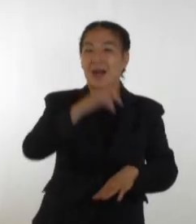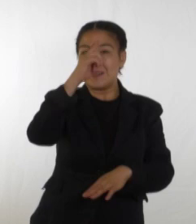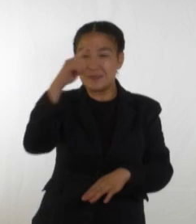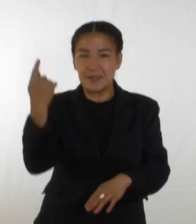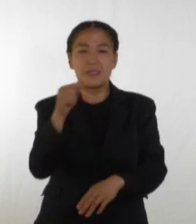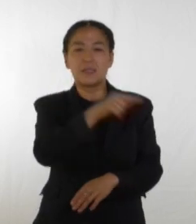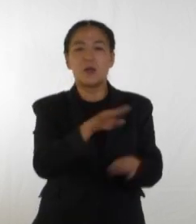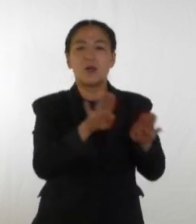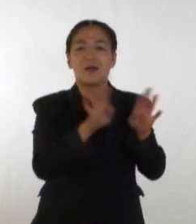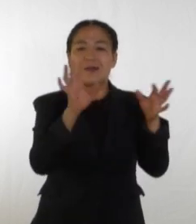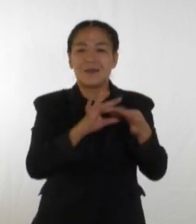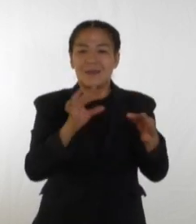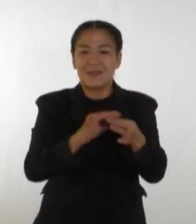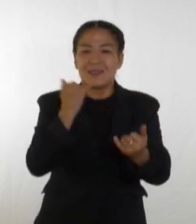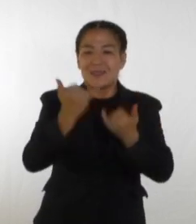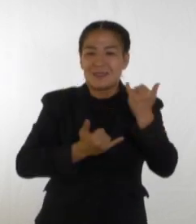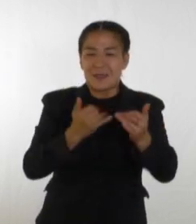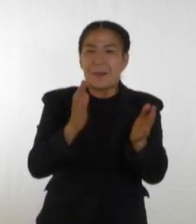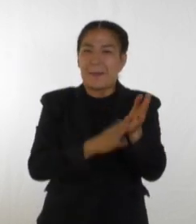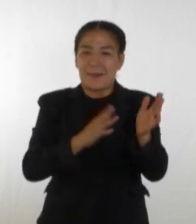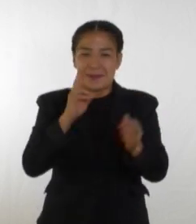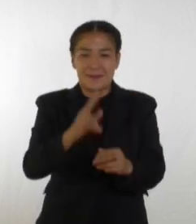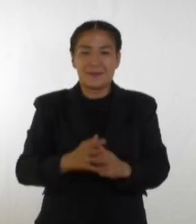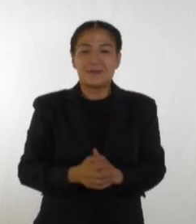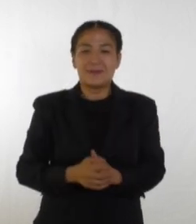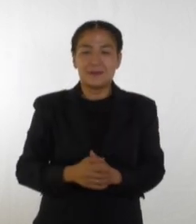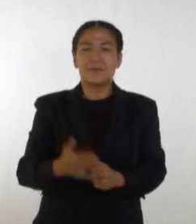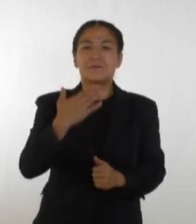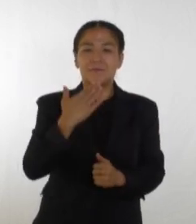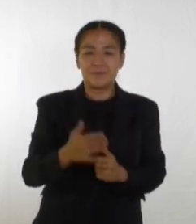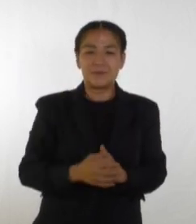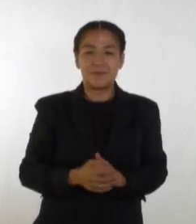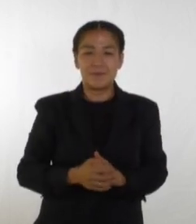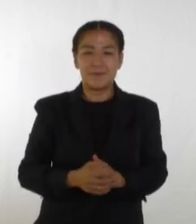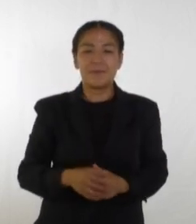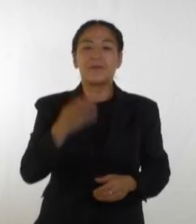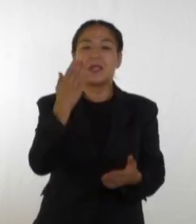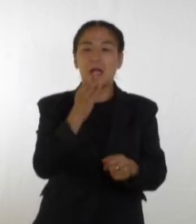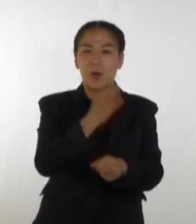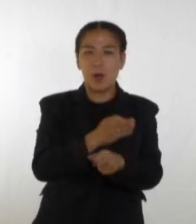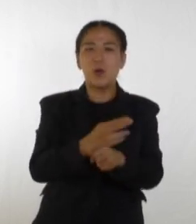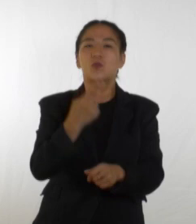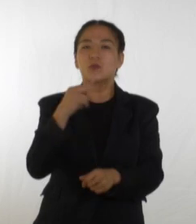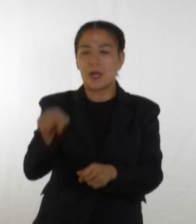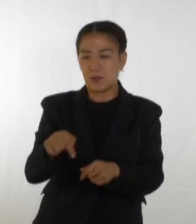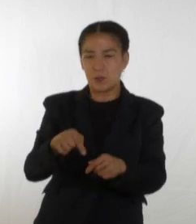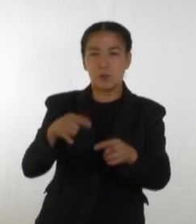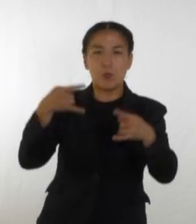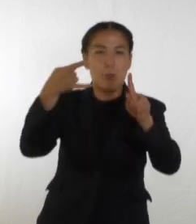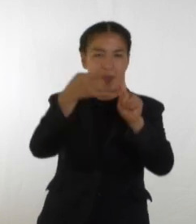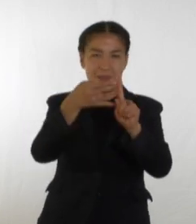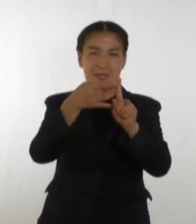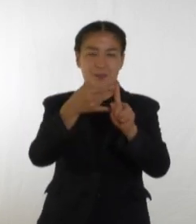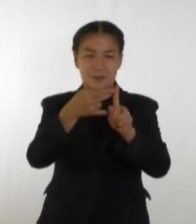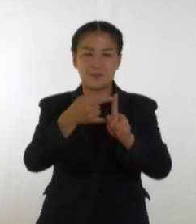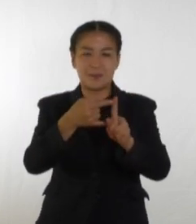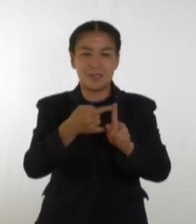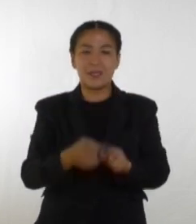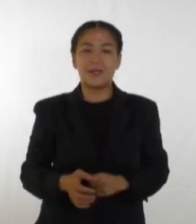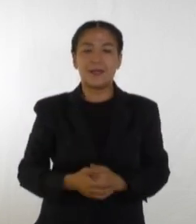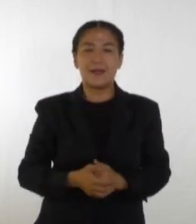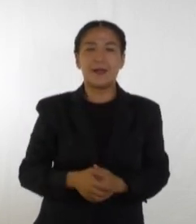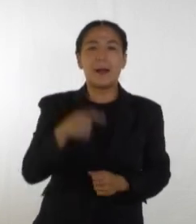más sencillas, Dismara nos va a explicar un truco de los tercios. Pues muy bien, vamos a usar nuestro cuadrado como